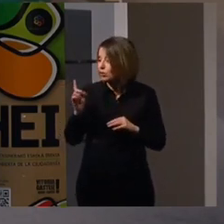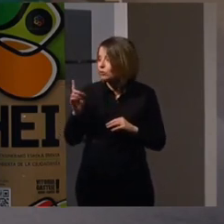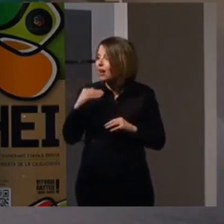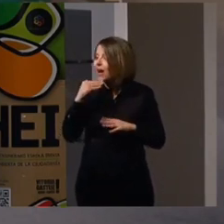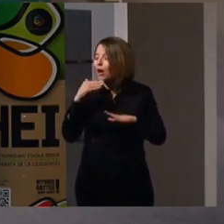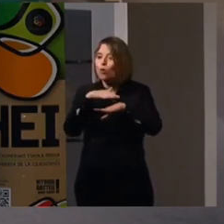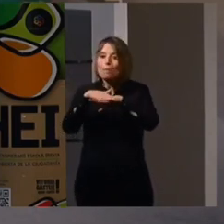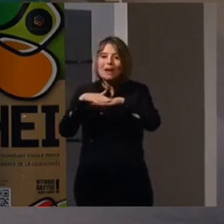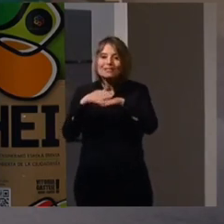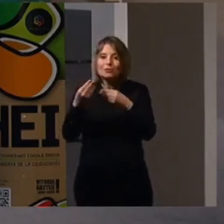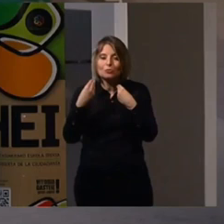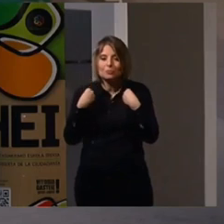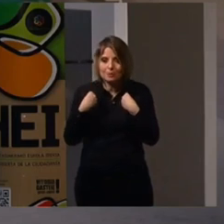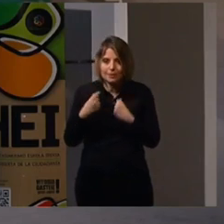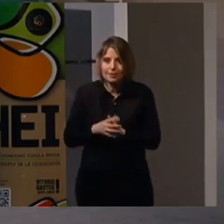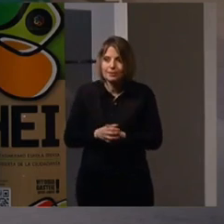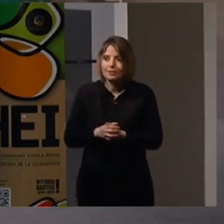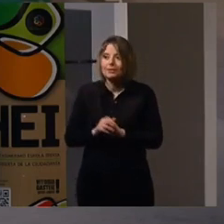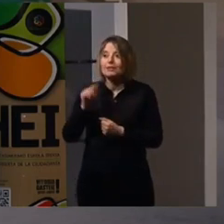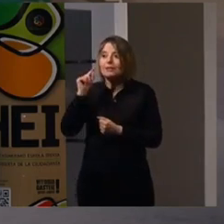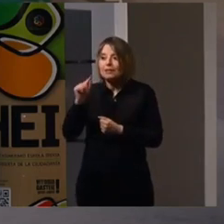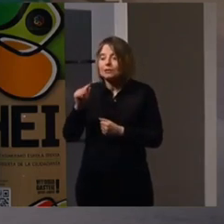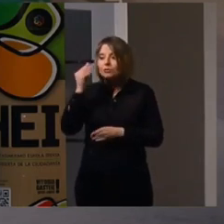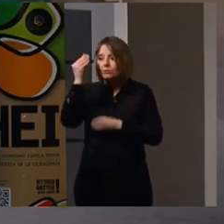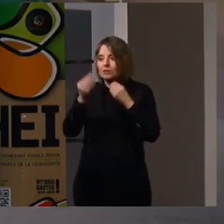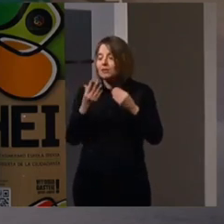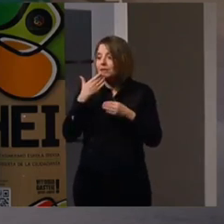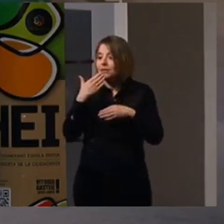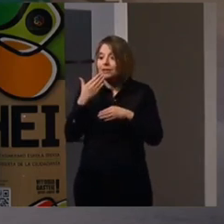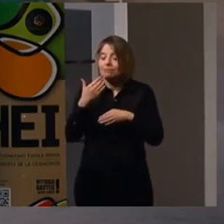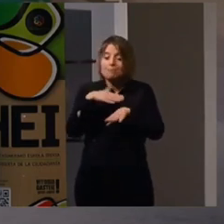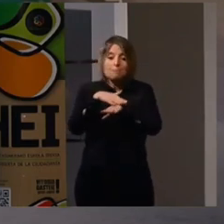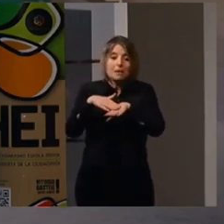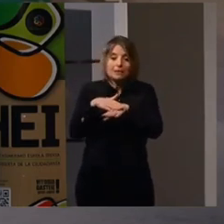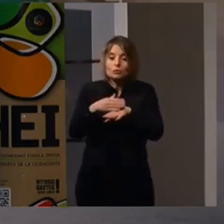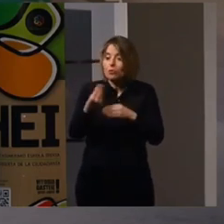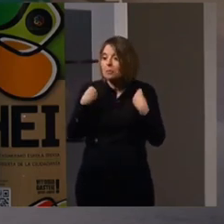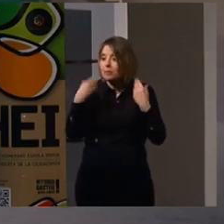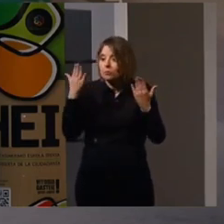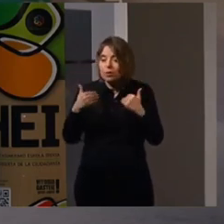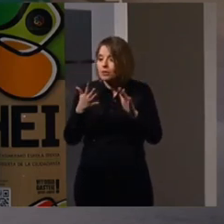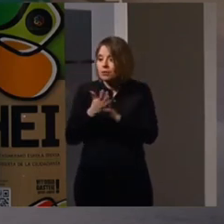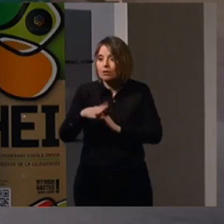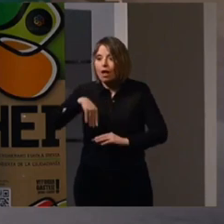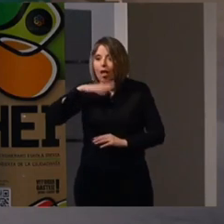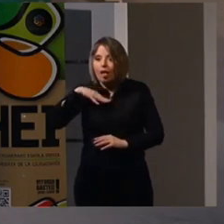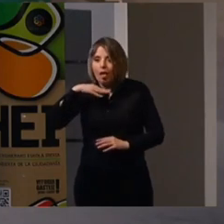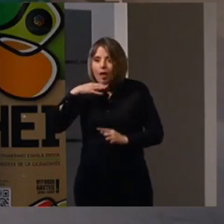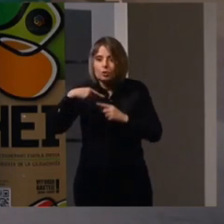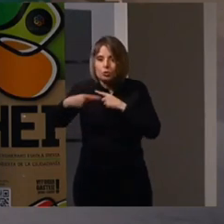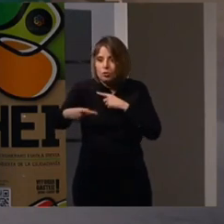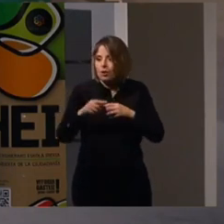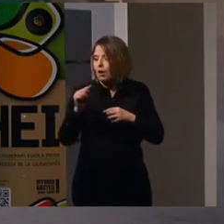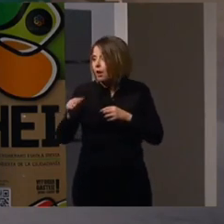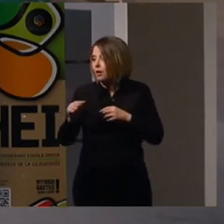tener lo básico para vivir. Y creo que igual tiene que ver con eso. Si no tienes lo básico para vivir, vas con la lengua fuera todo el rato. Y ahí igual no puedes